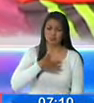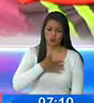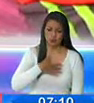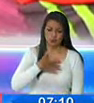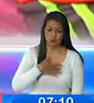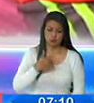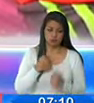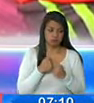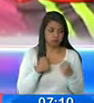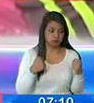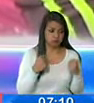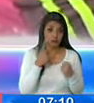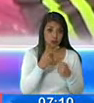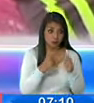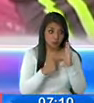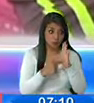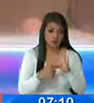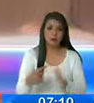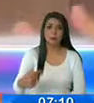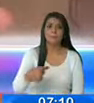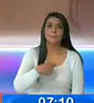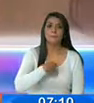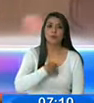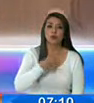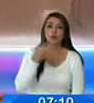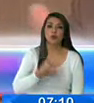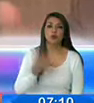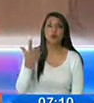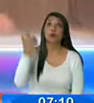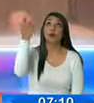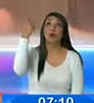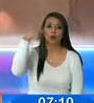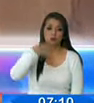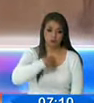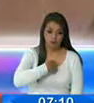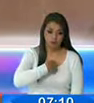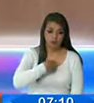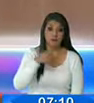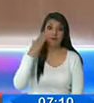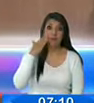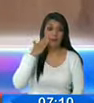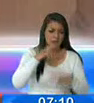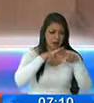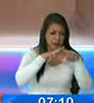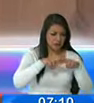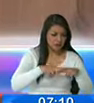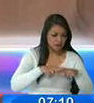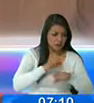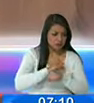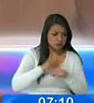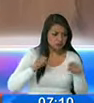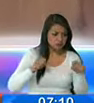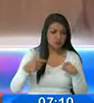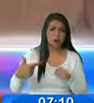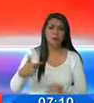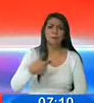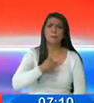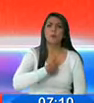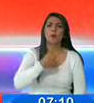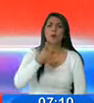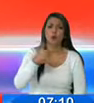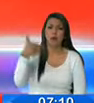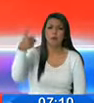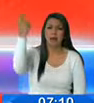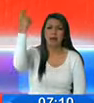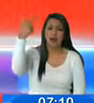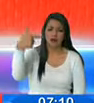Y ahí cogió y me dio la bala. Al revisar la madre este objeto, se da cuenta que se trataba de un proyectil, en